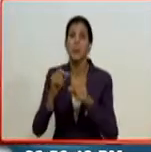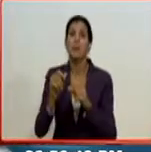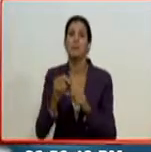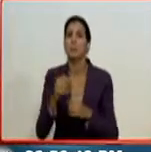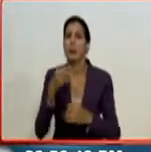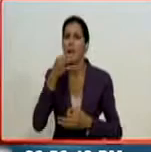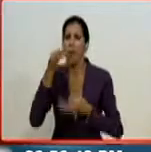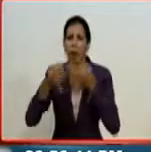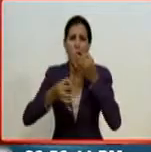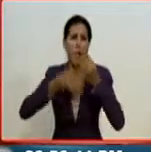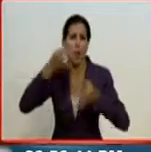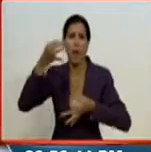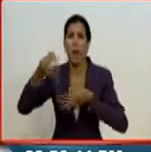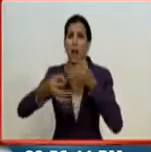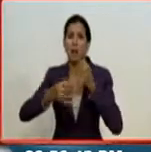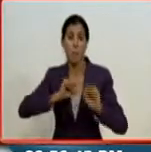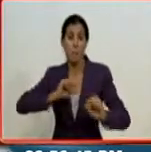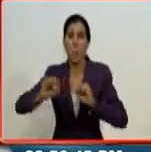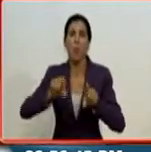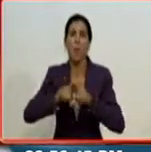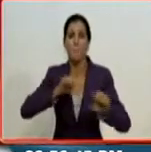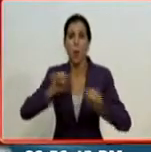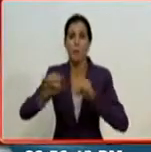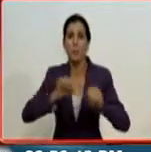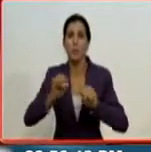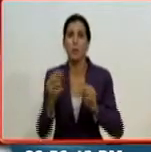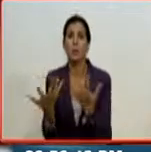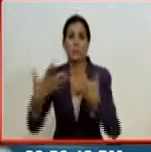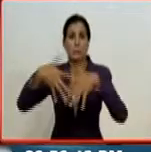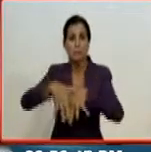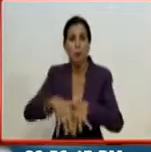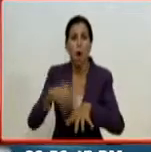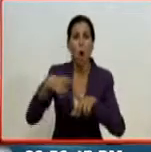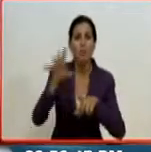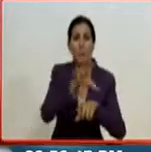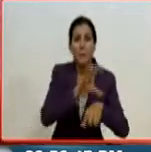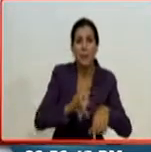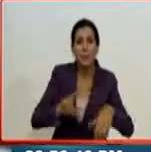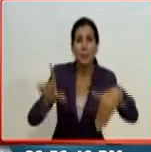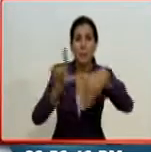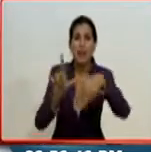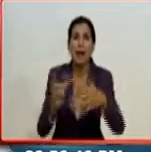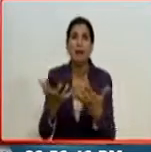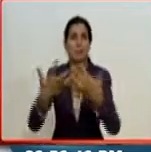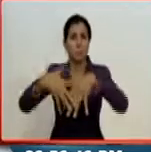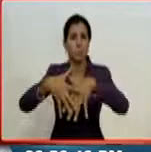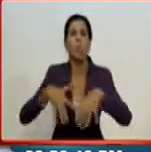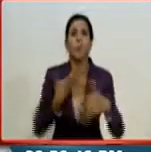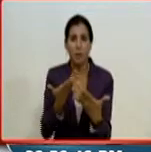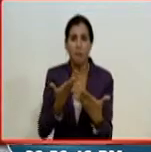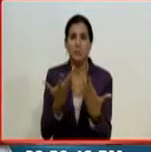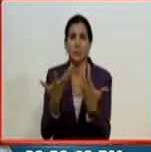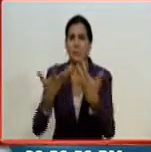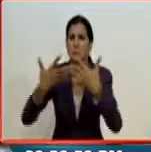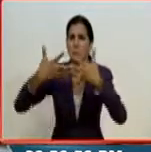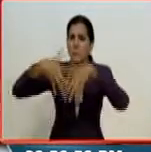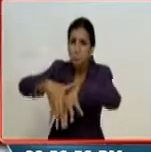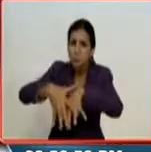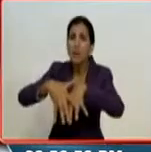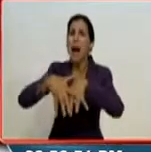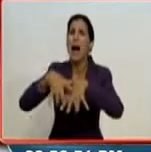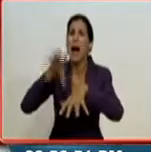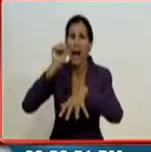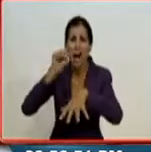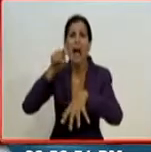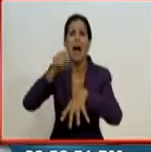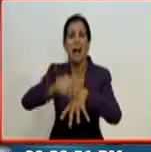una fuerza telúrica que nos unió, nos integró con el resto de los países de Latinoamérica, nos integró para entender lo